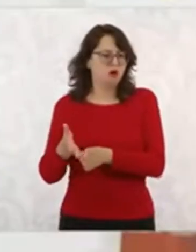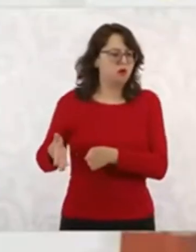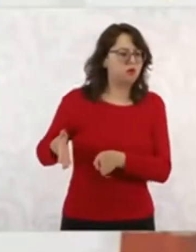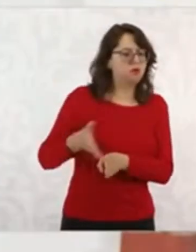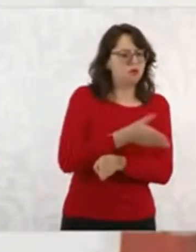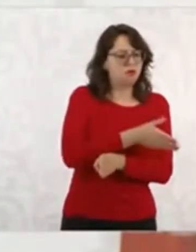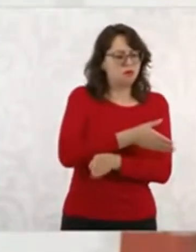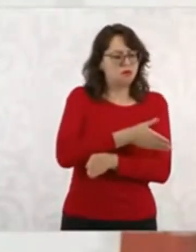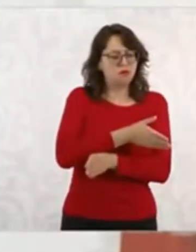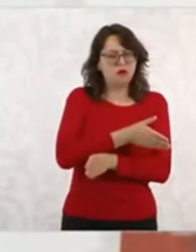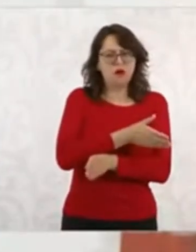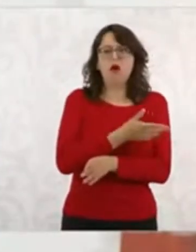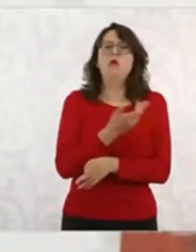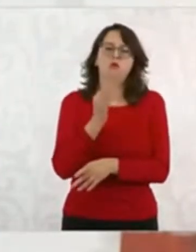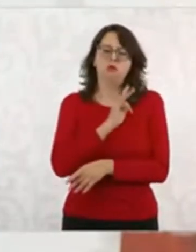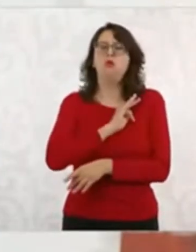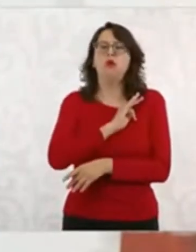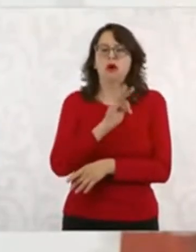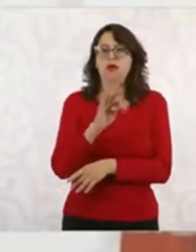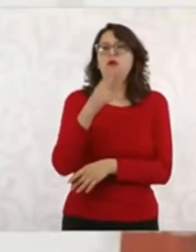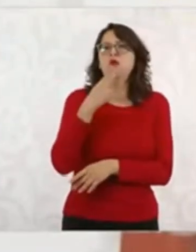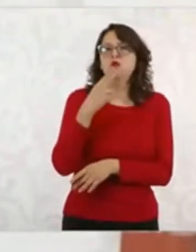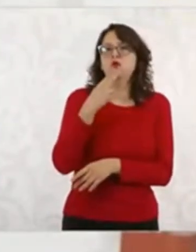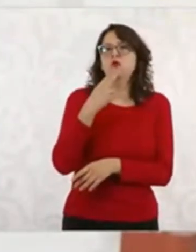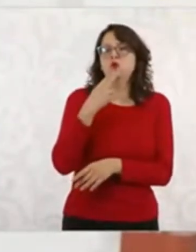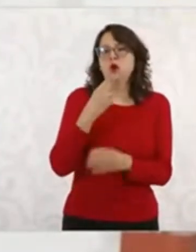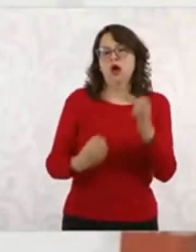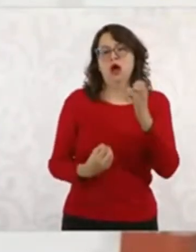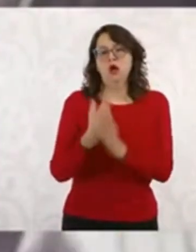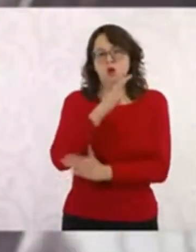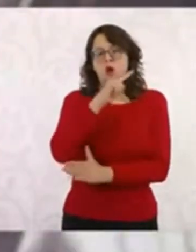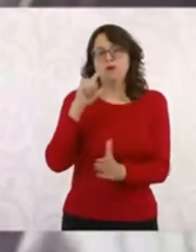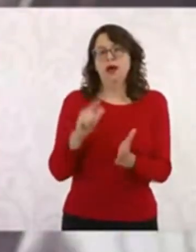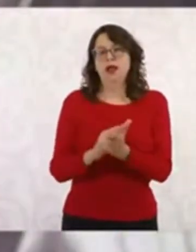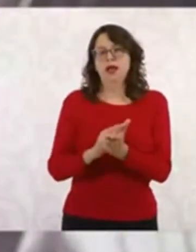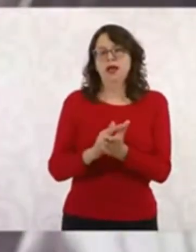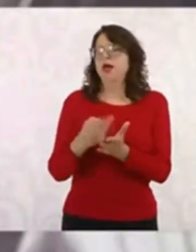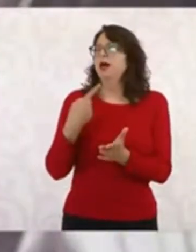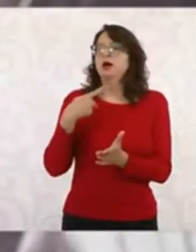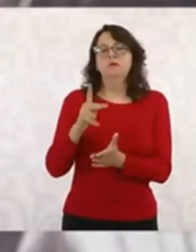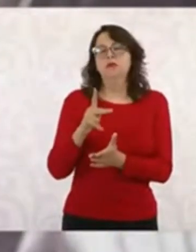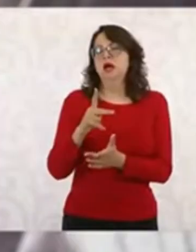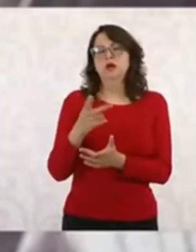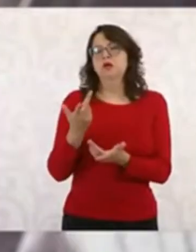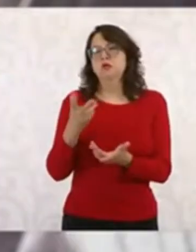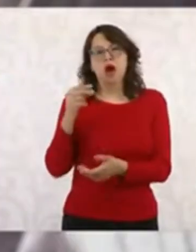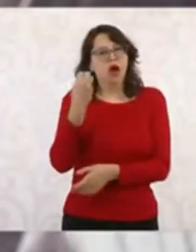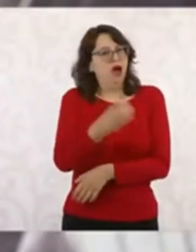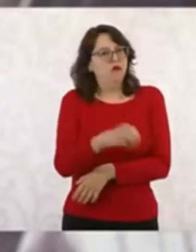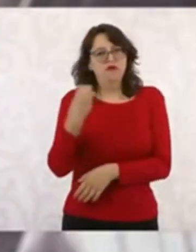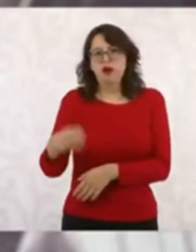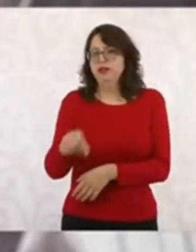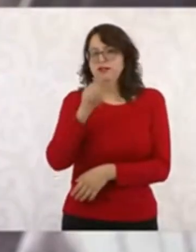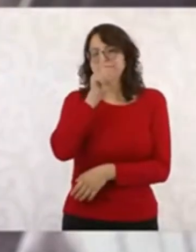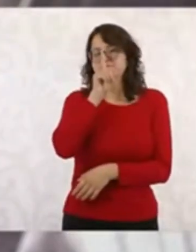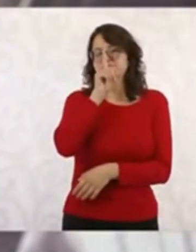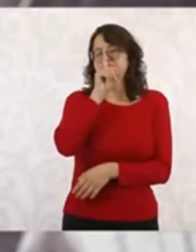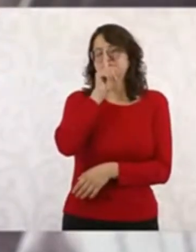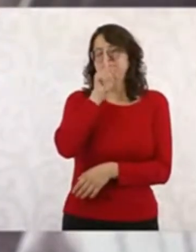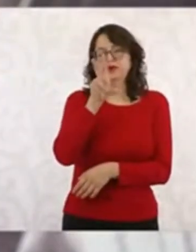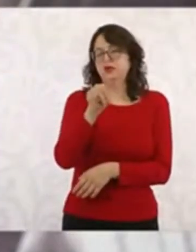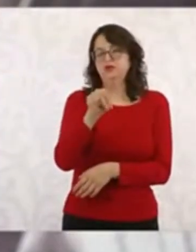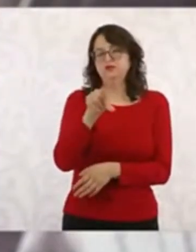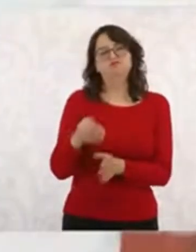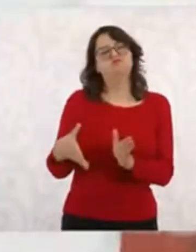fue la intención del Senado, que se aplique la nueva ley a las etapas posteriores, no había